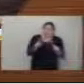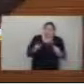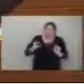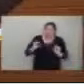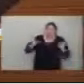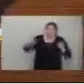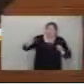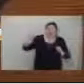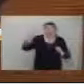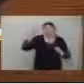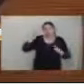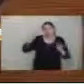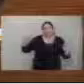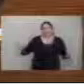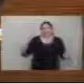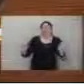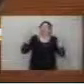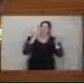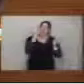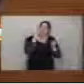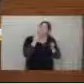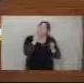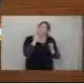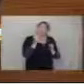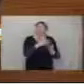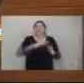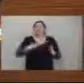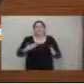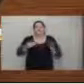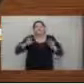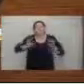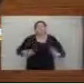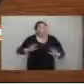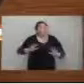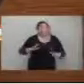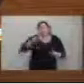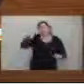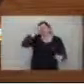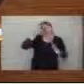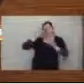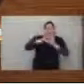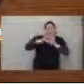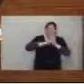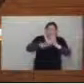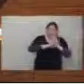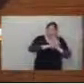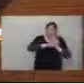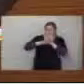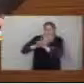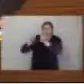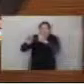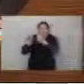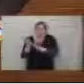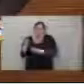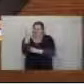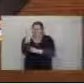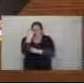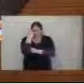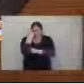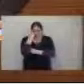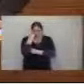precisamente, creemos que se debe valorar, como hemos dicho, otros criterios al margen de la ratio. Por eso, aceptamos que se deba